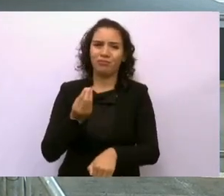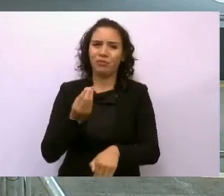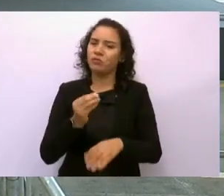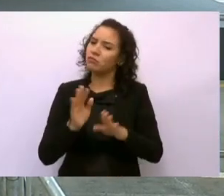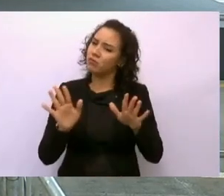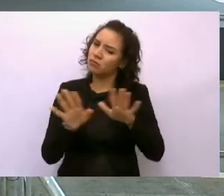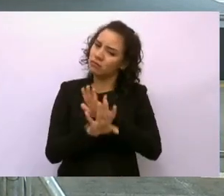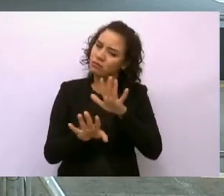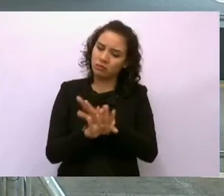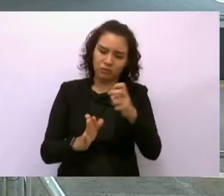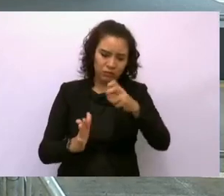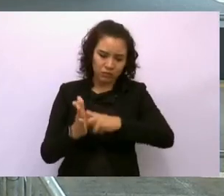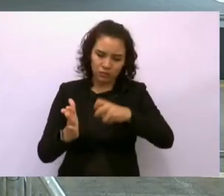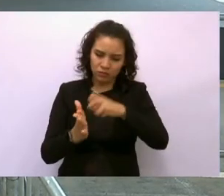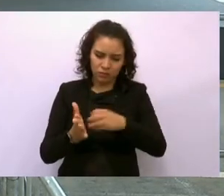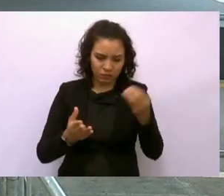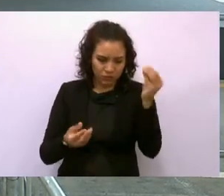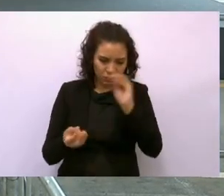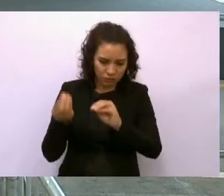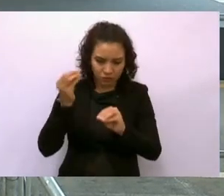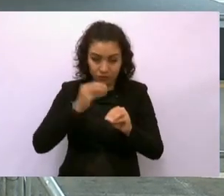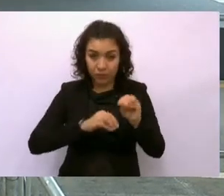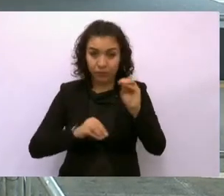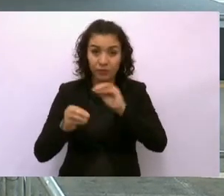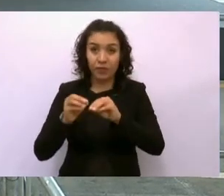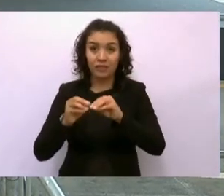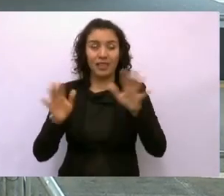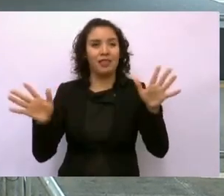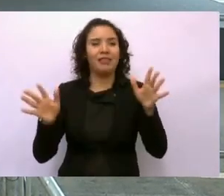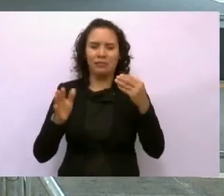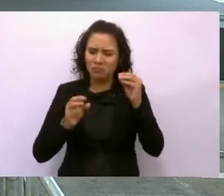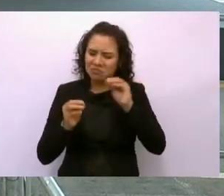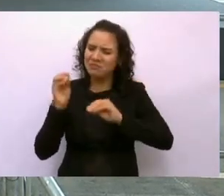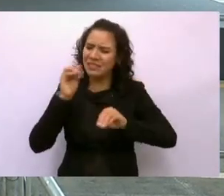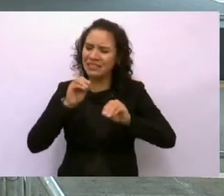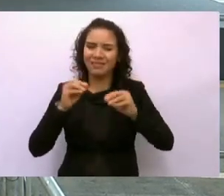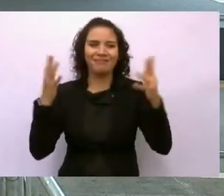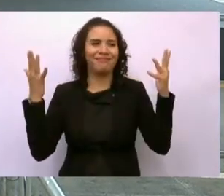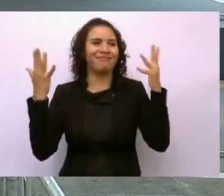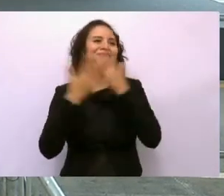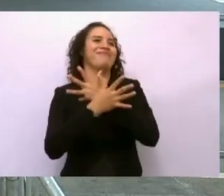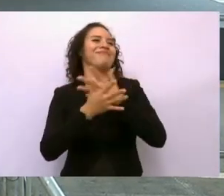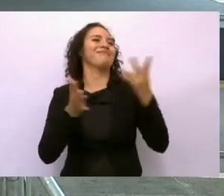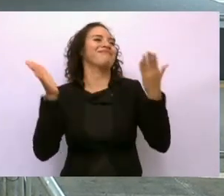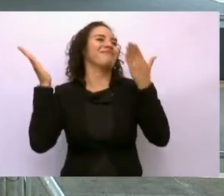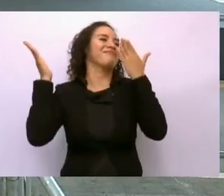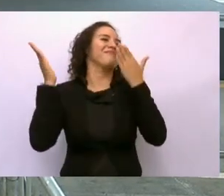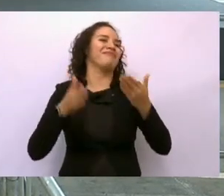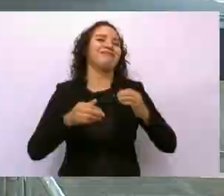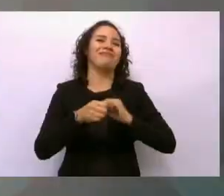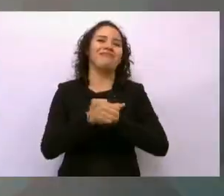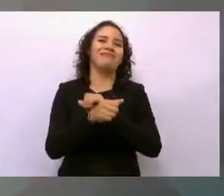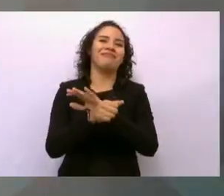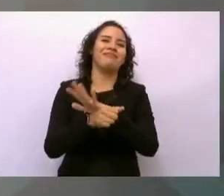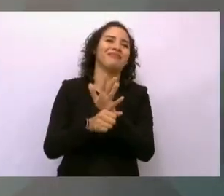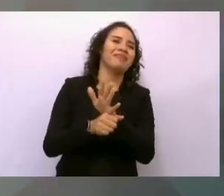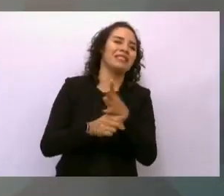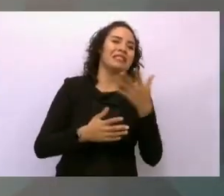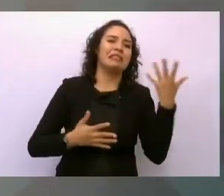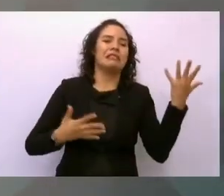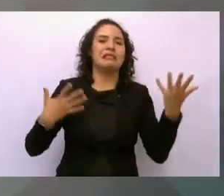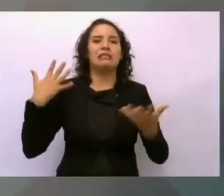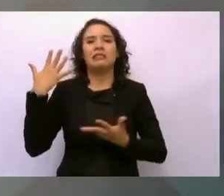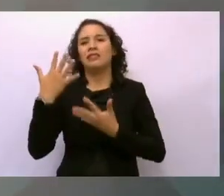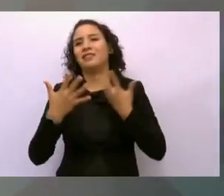En eso estábamos cuando llega la pandemia y tuvimos que actuar